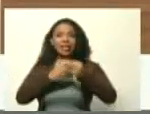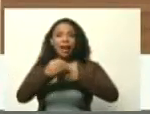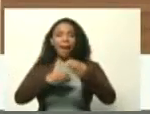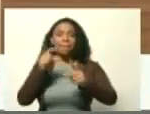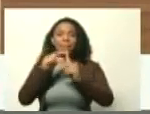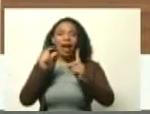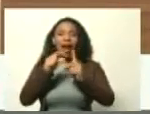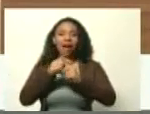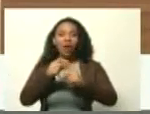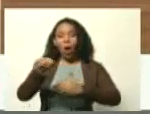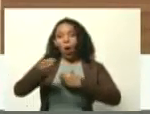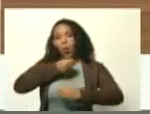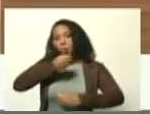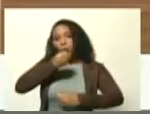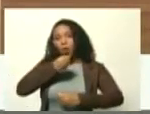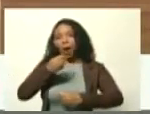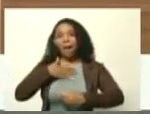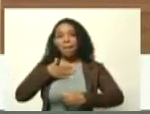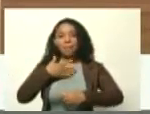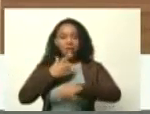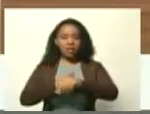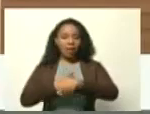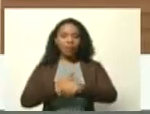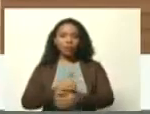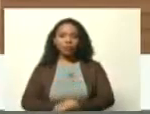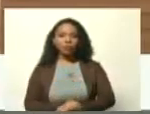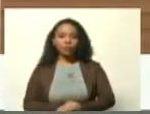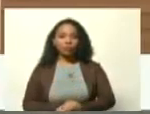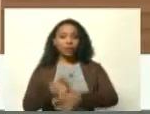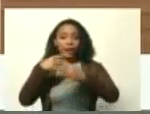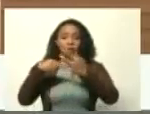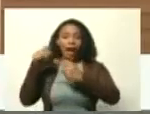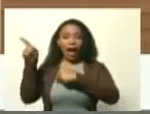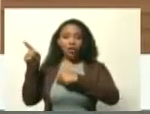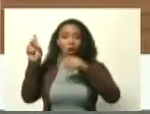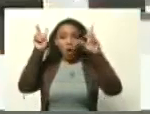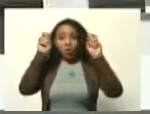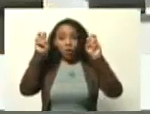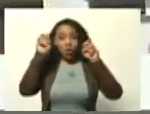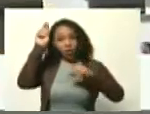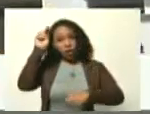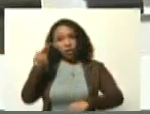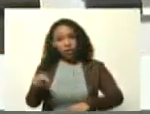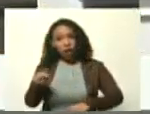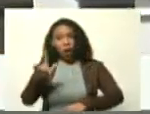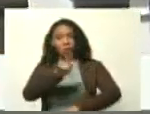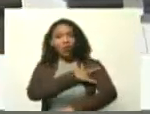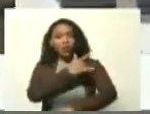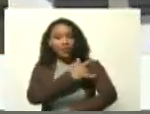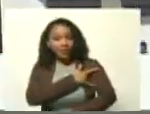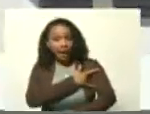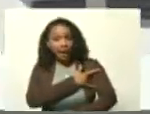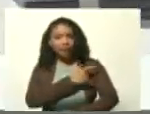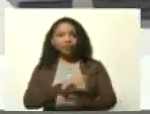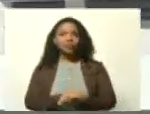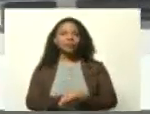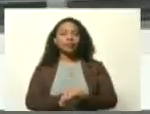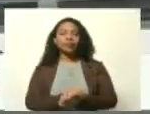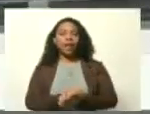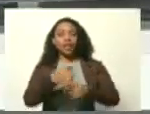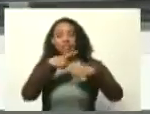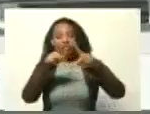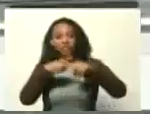como periodista en muchos medios de mi época. Entre ellos, El Nuevo Diario, El Universal, El Imparcial,